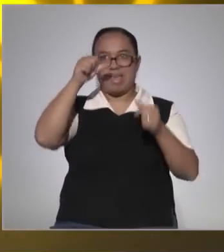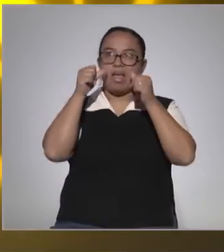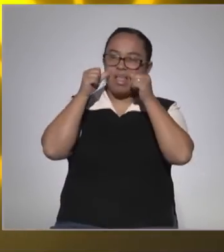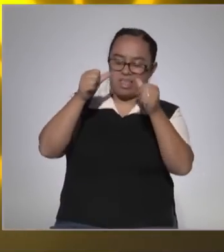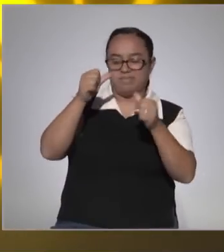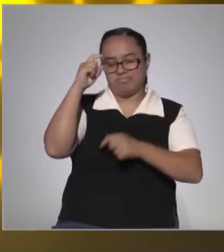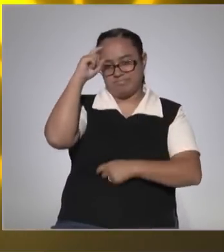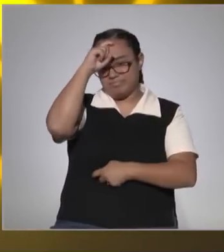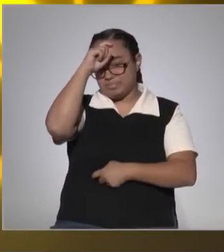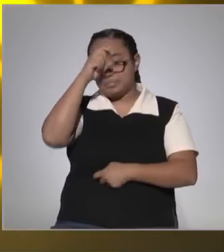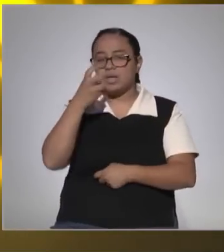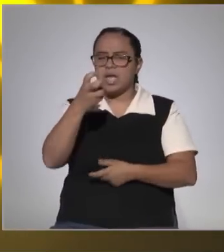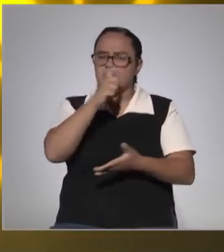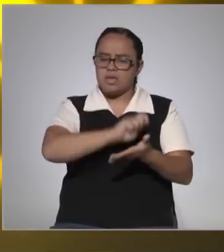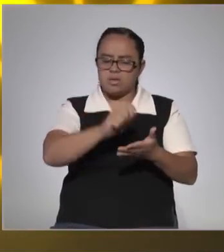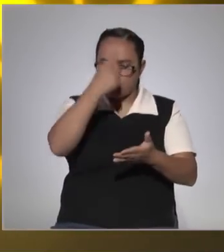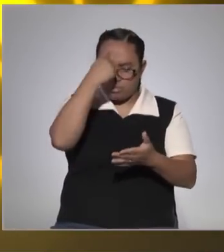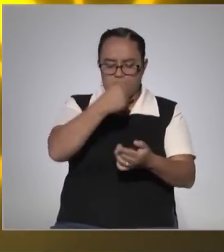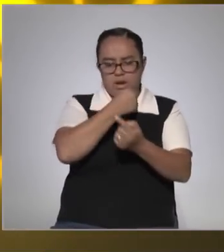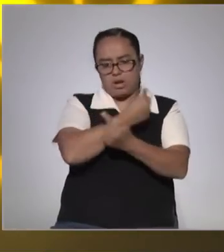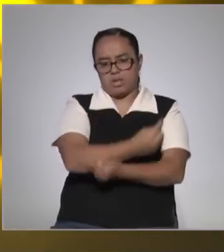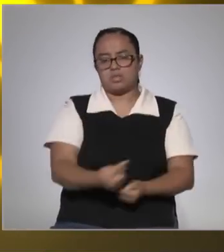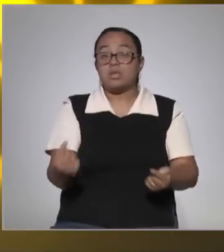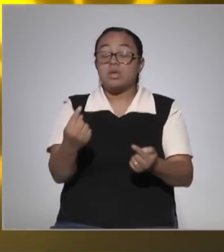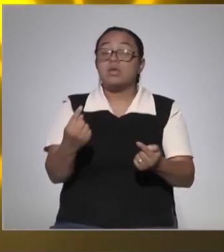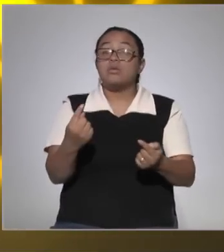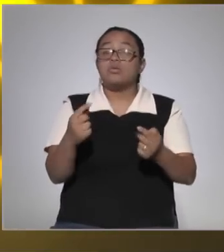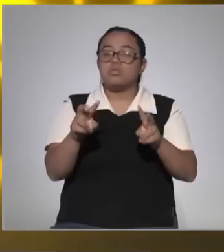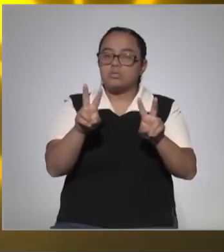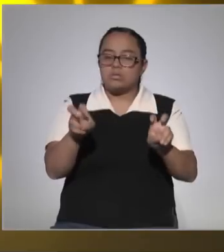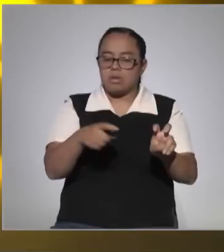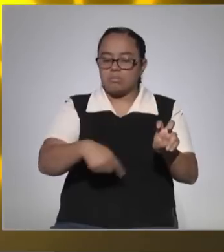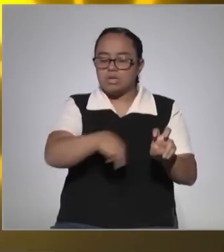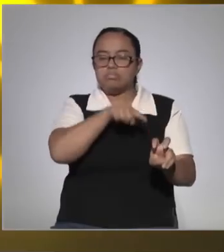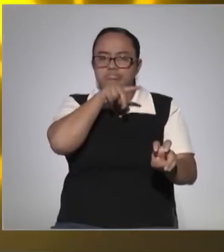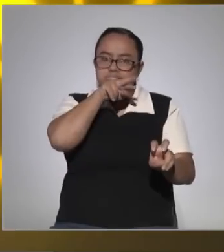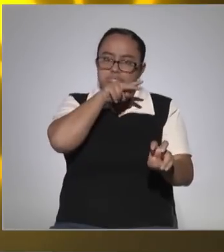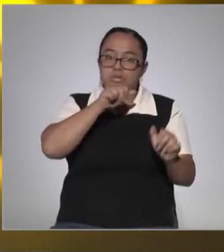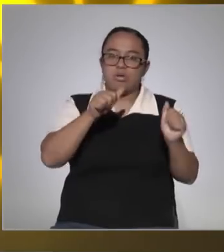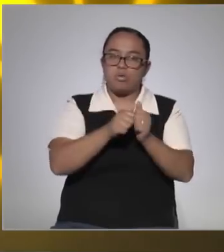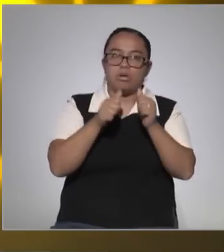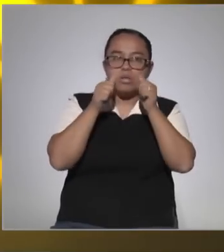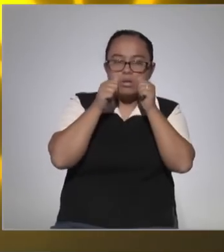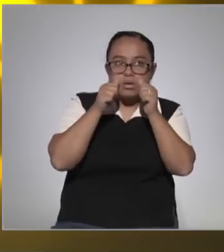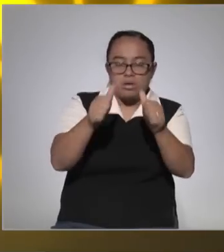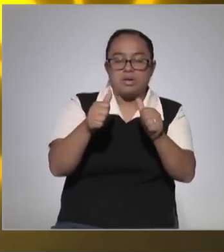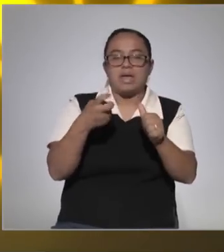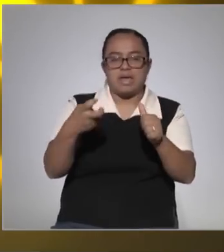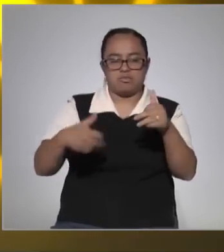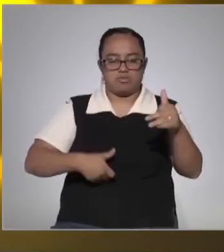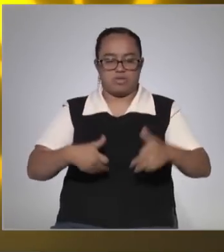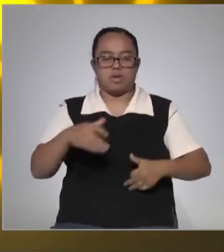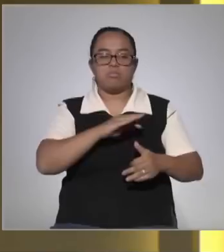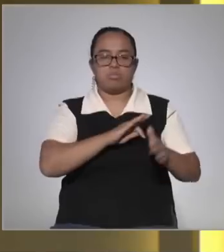Obras escritas y pensadas para las infancias, con temas que les preocupan y les ocupan y que el teatro sabe muy bien cómo resolver.